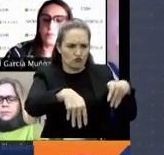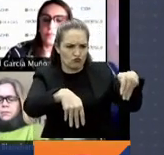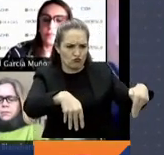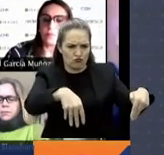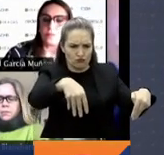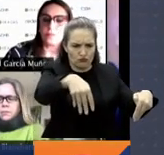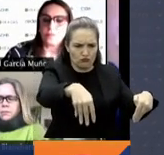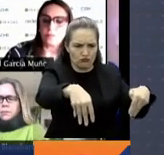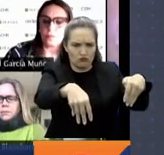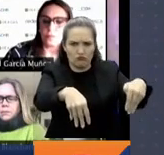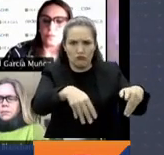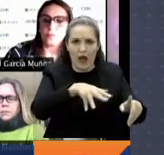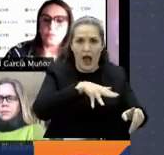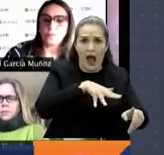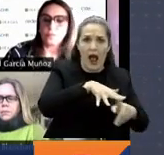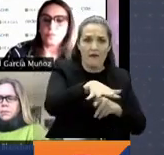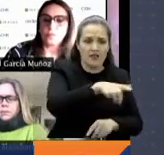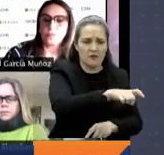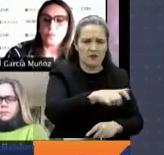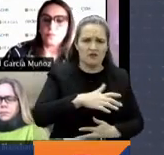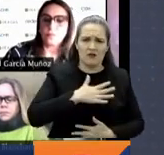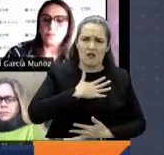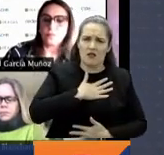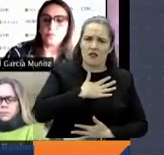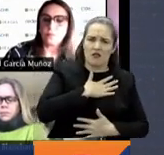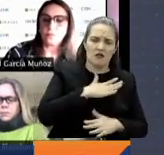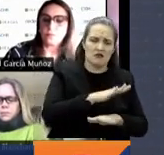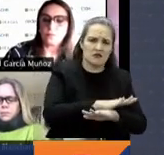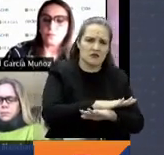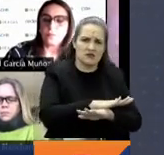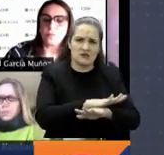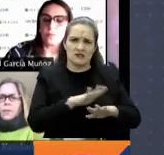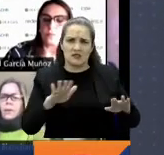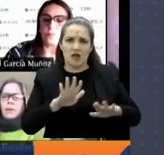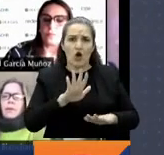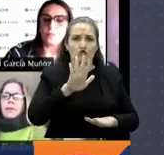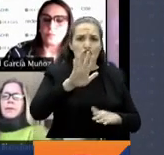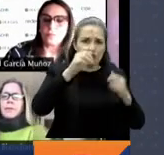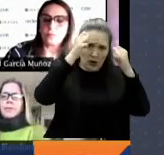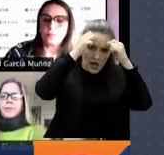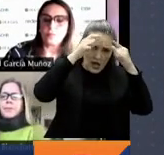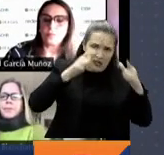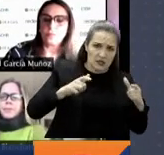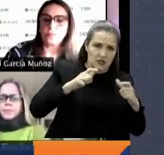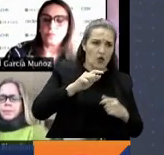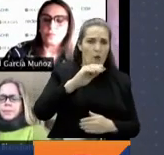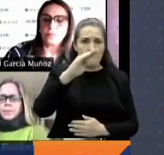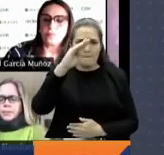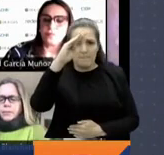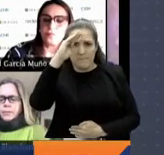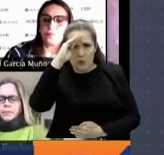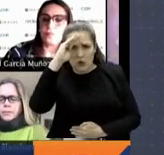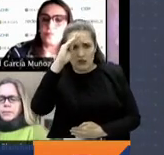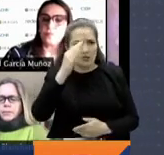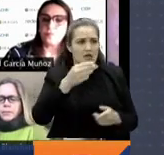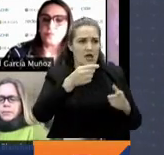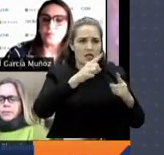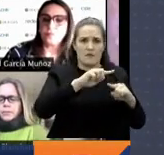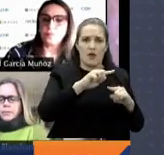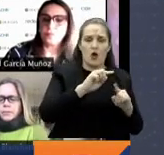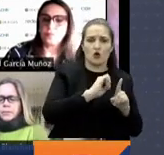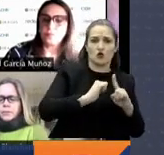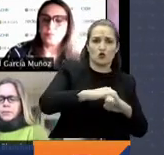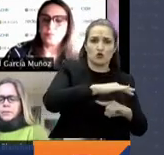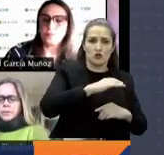derivado en un profundo malestar y agotamiento en los representantes del Estado, en cuerpos policiales y en parte de la sociedad